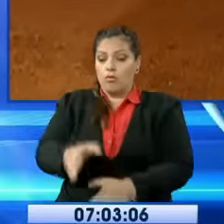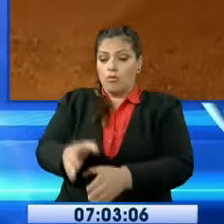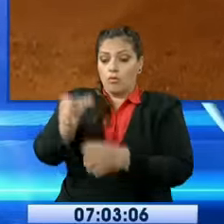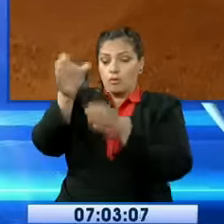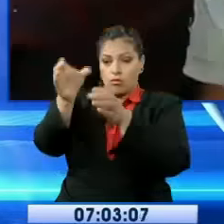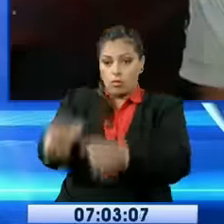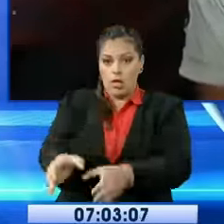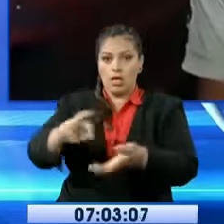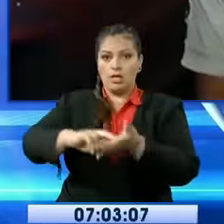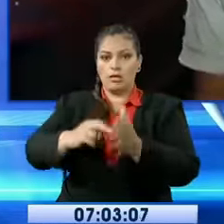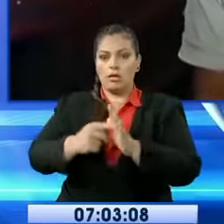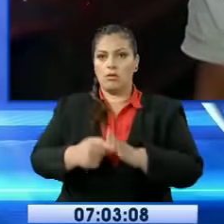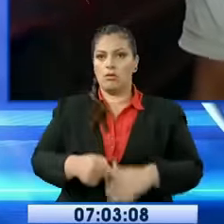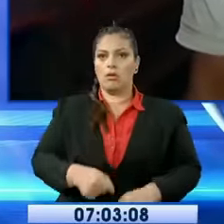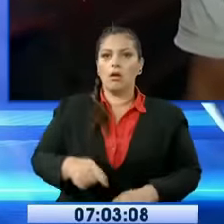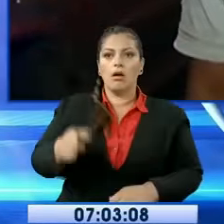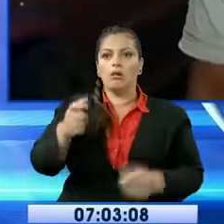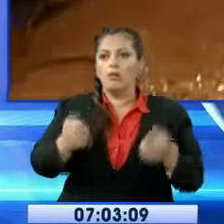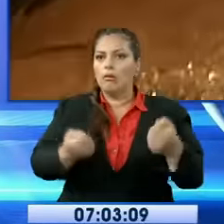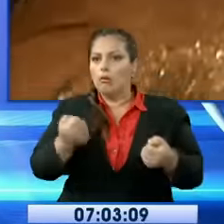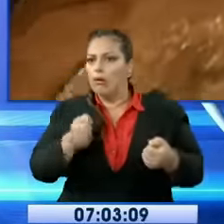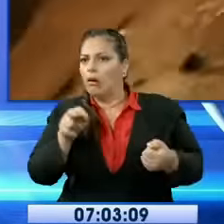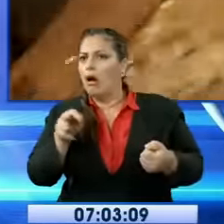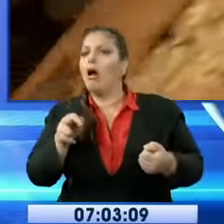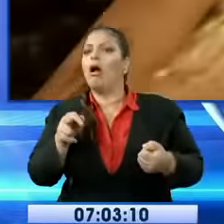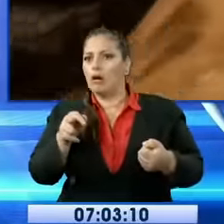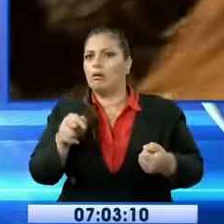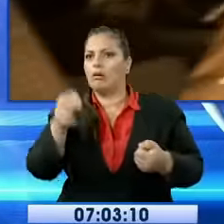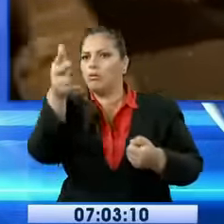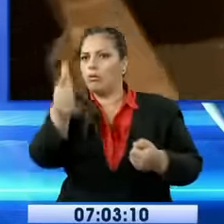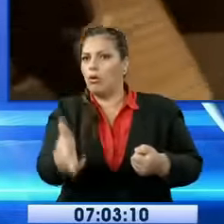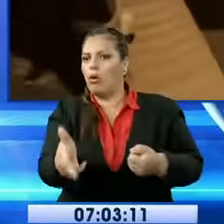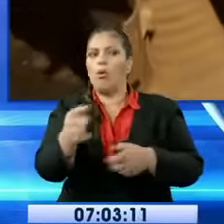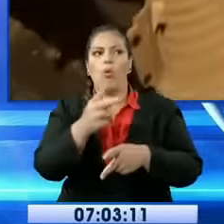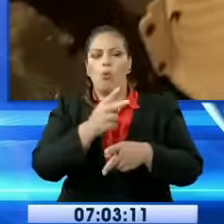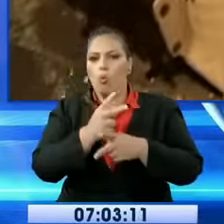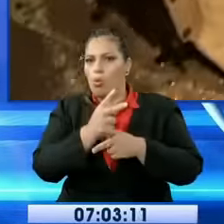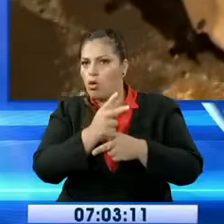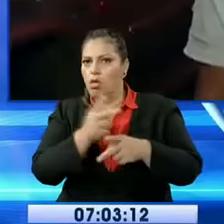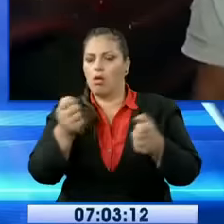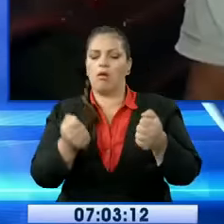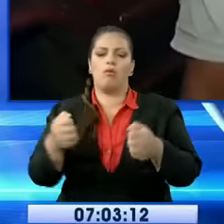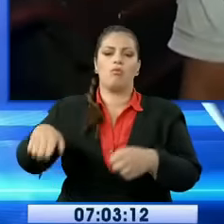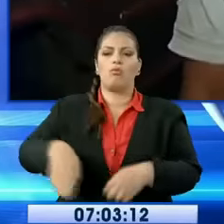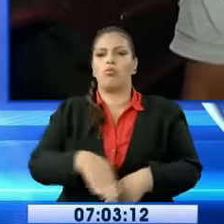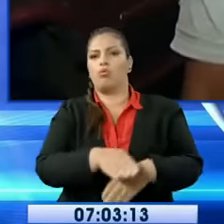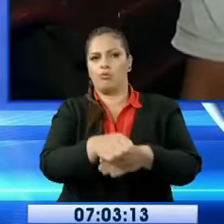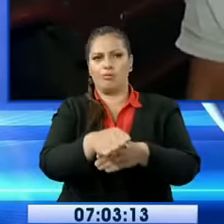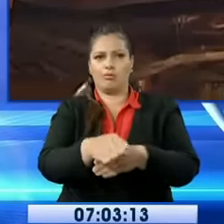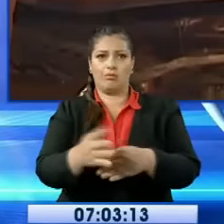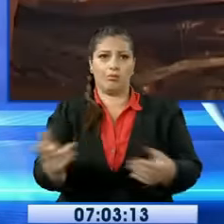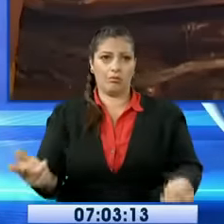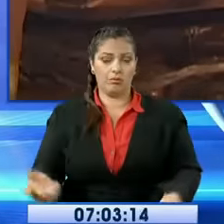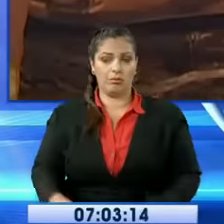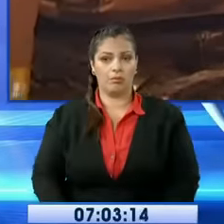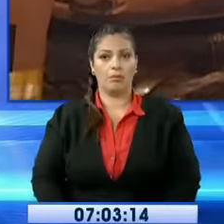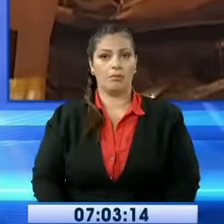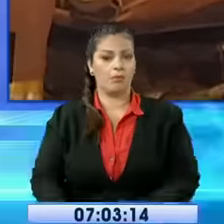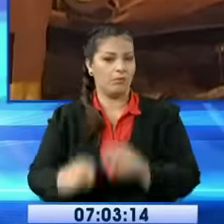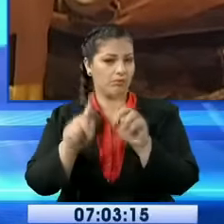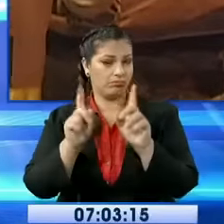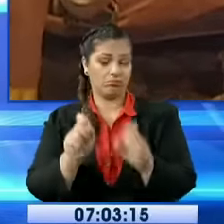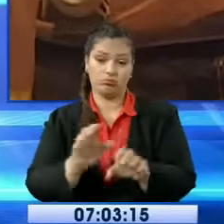Pregunto. No estoy haciendo acusaciones. Pregunto solamente. Una pregunta que debe tener una respuesta. Que seguramente ¿vamos? Debe tener respuesta. Claro por